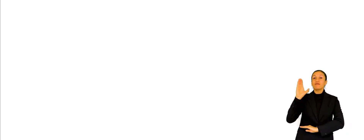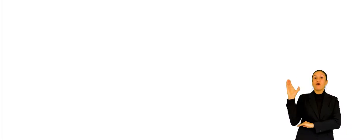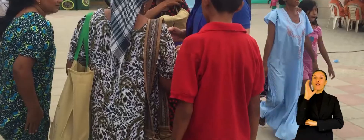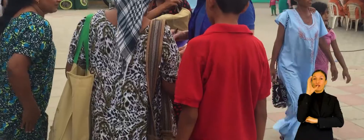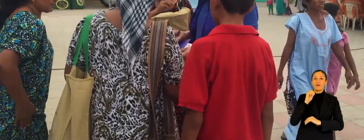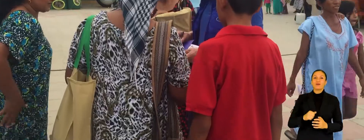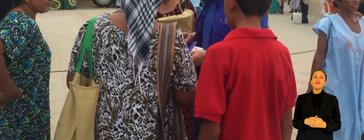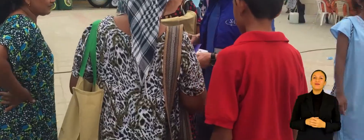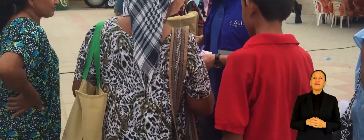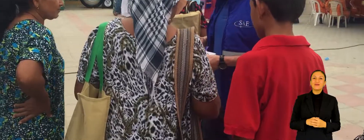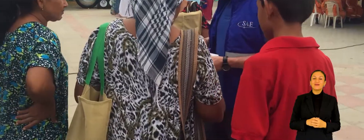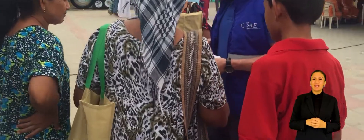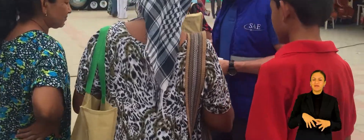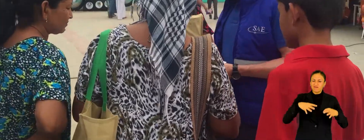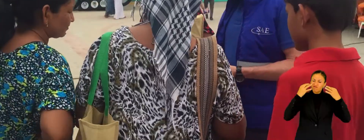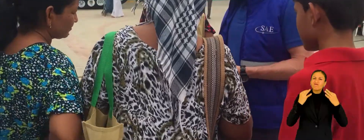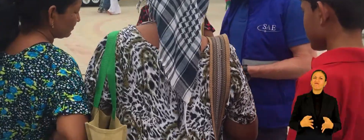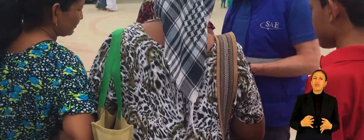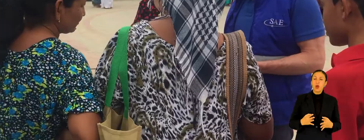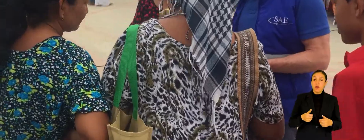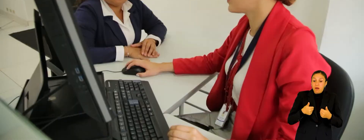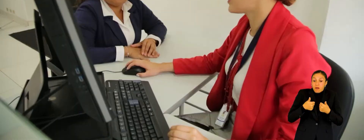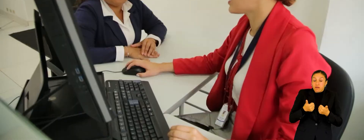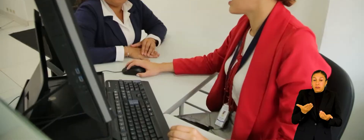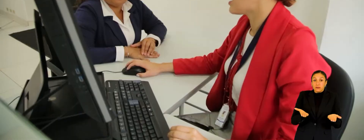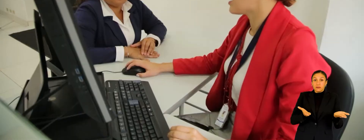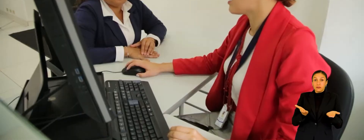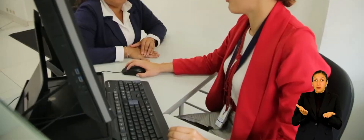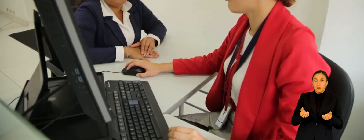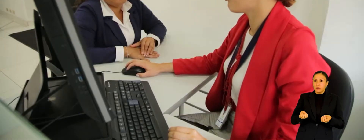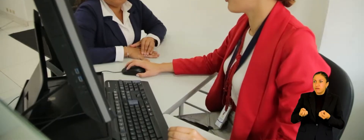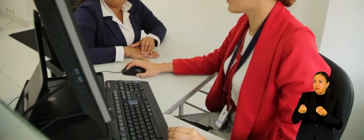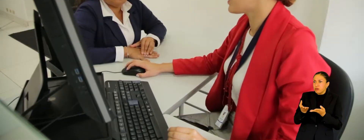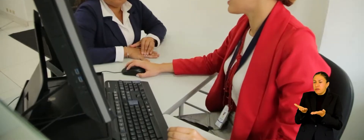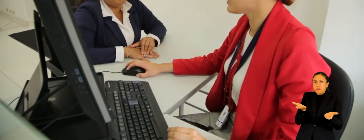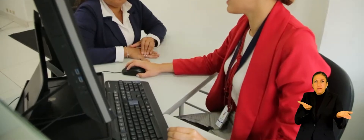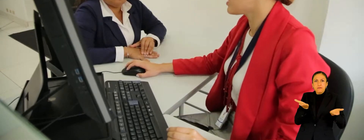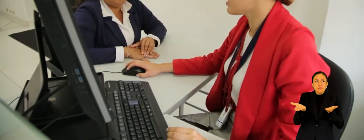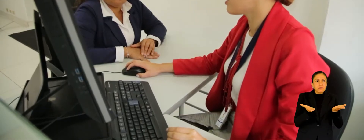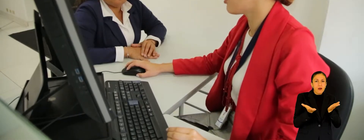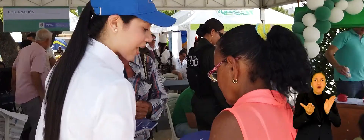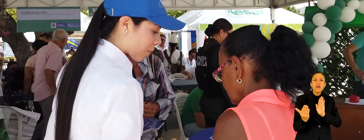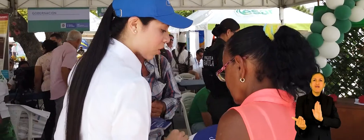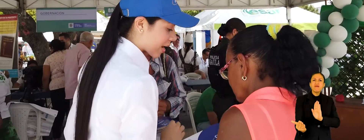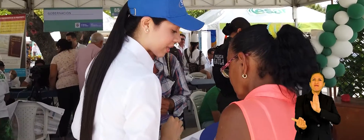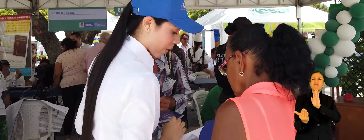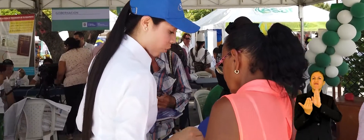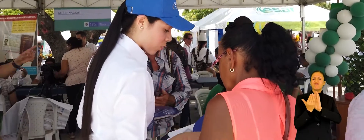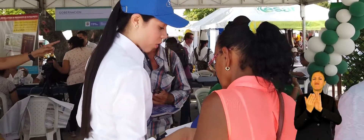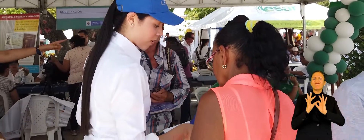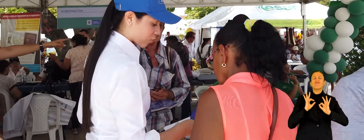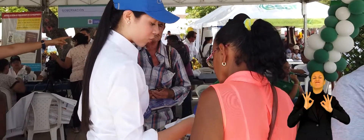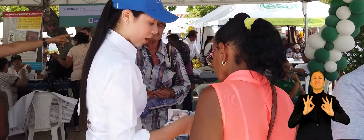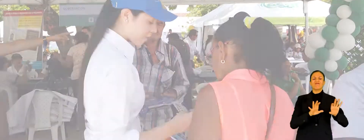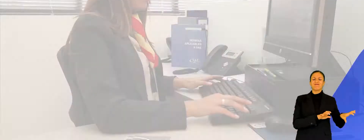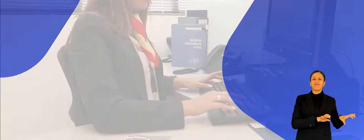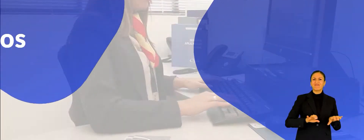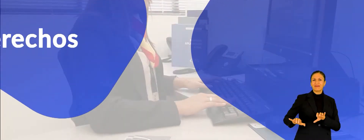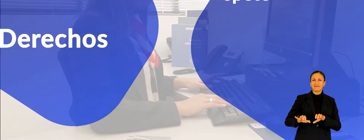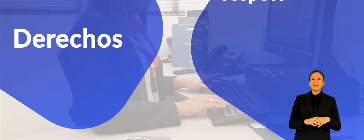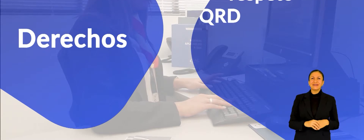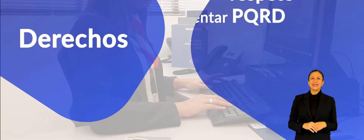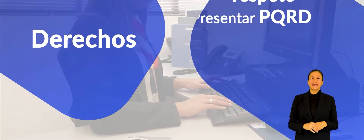país. Estamos convencidos que el buen servicio a nuestros usuarios es sinónimo de probidad y eficiencia.